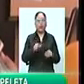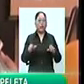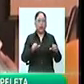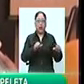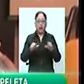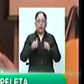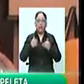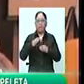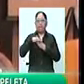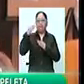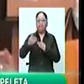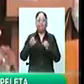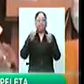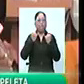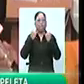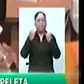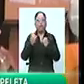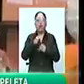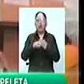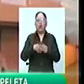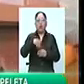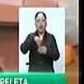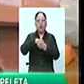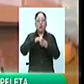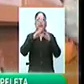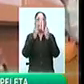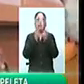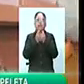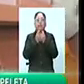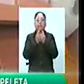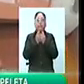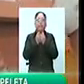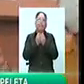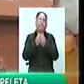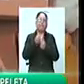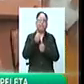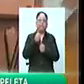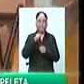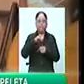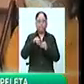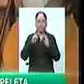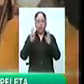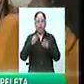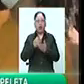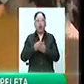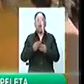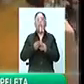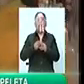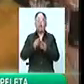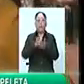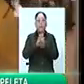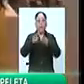concluida, remitimos esta información al Tribunal Supremo Electoral y allá se van a ser impresas